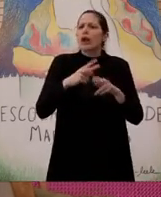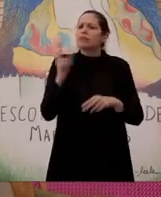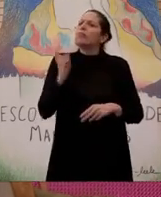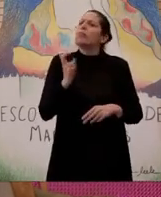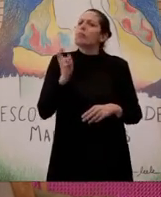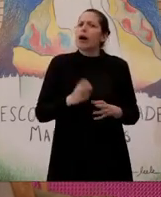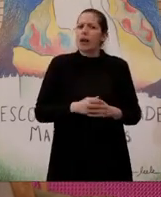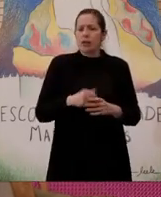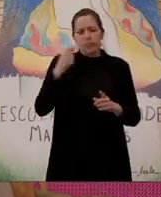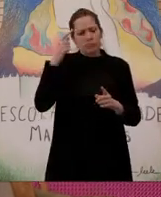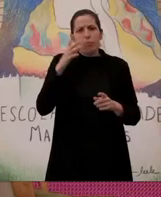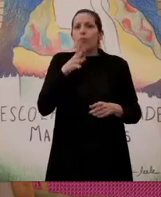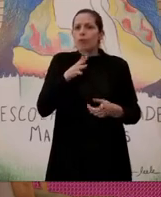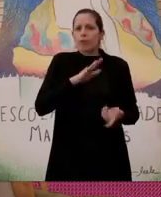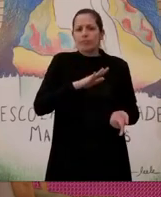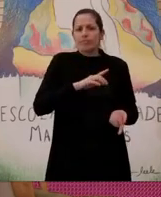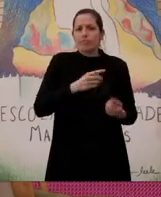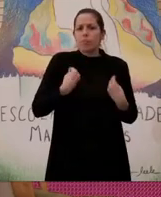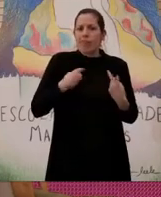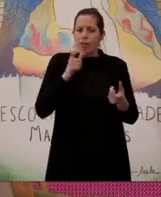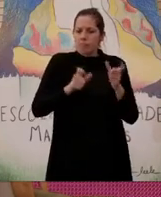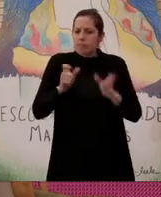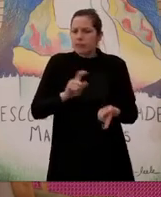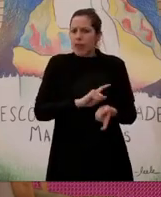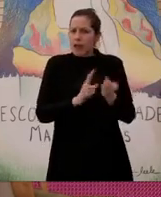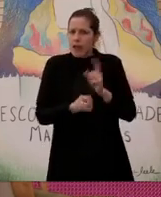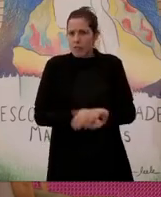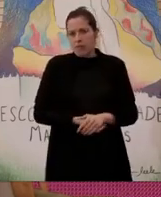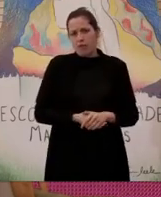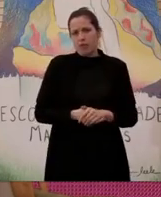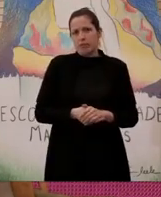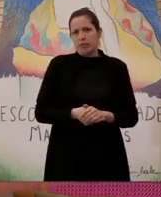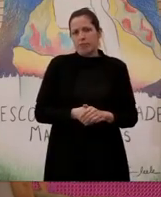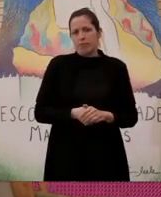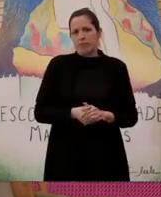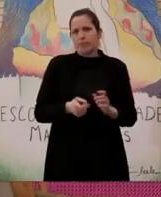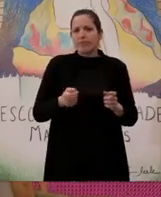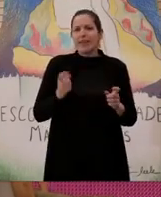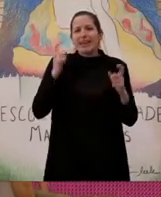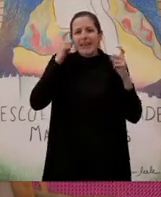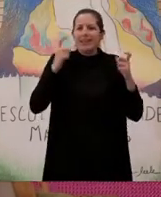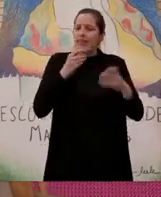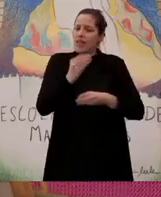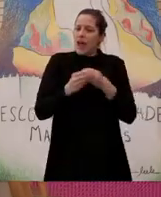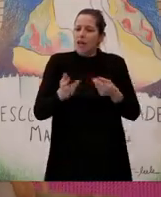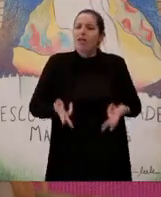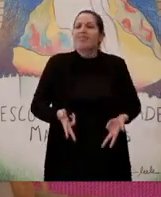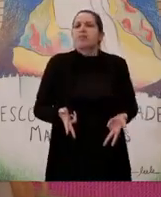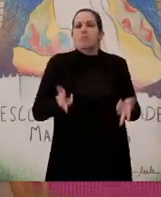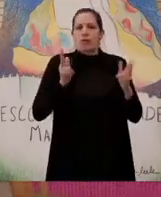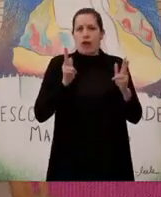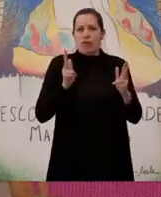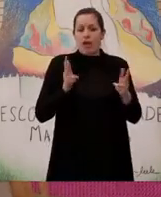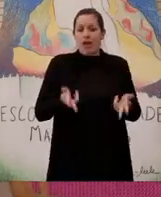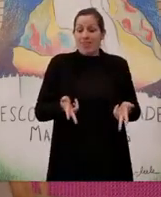a vida de las personas para ensanchar a democracia para ensanchar la democracia local hacer democracia en este momento es para mí